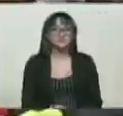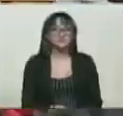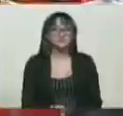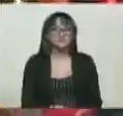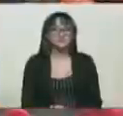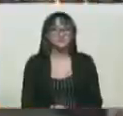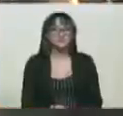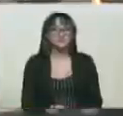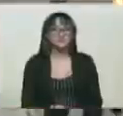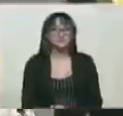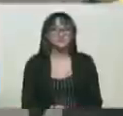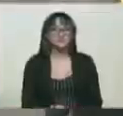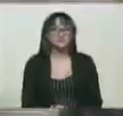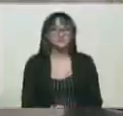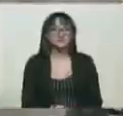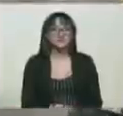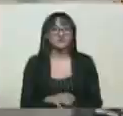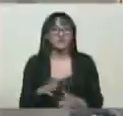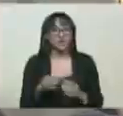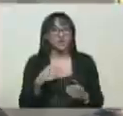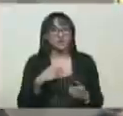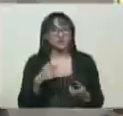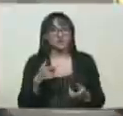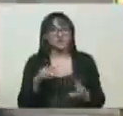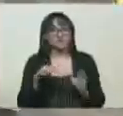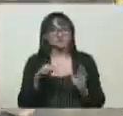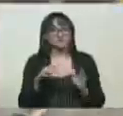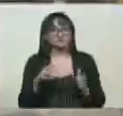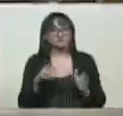Todo lo que nosotros nos proponemos, lo logramos.